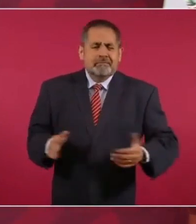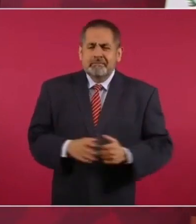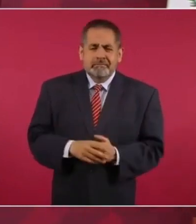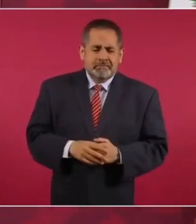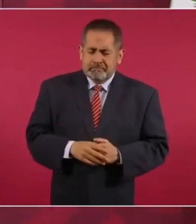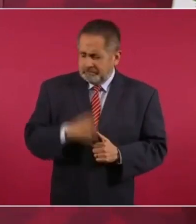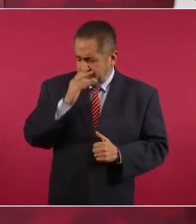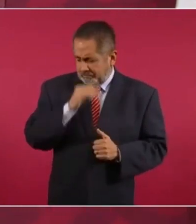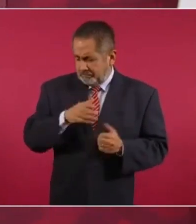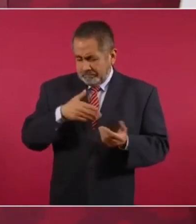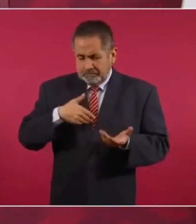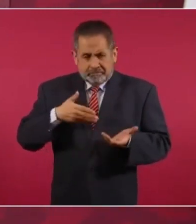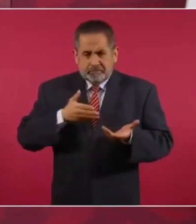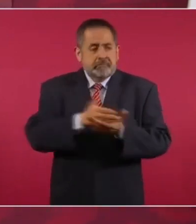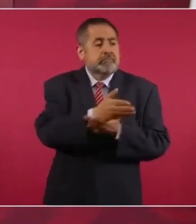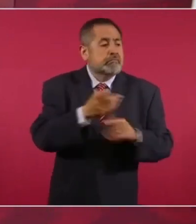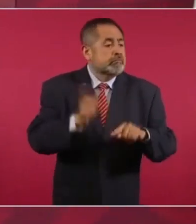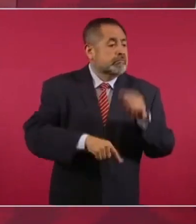meterse.